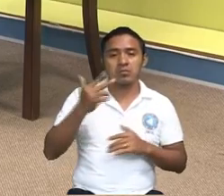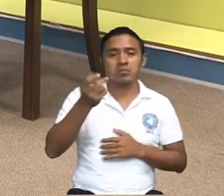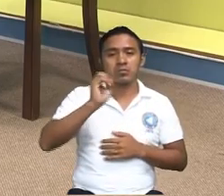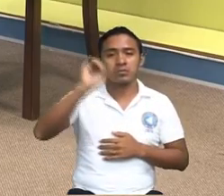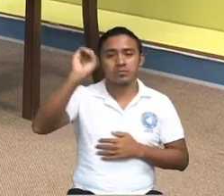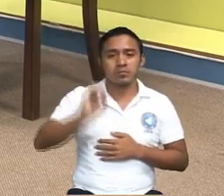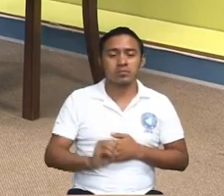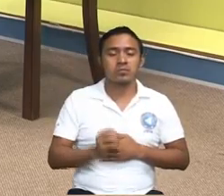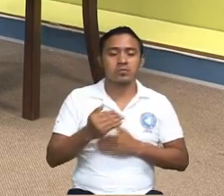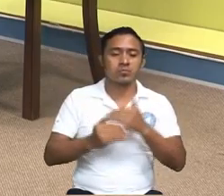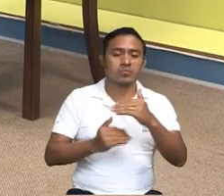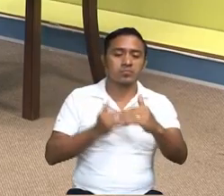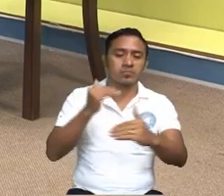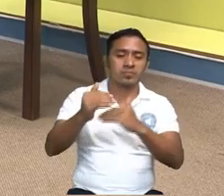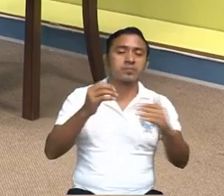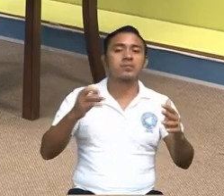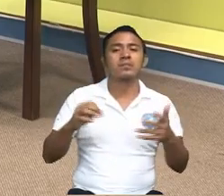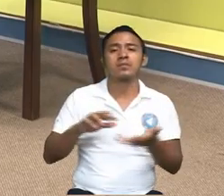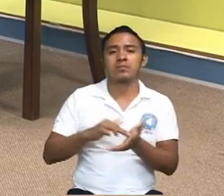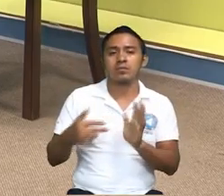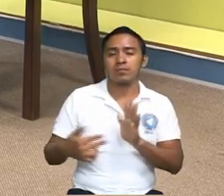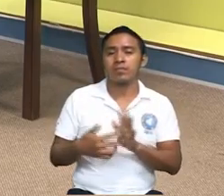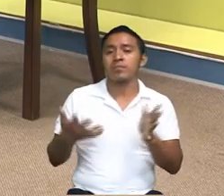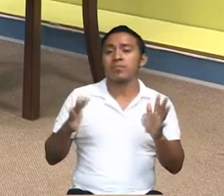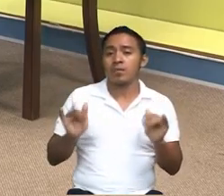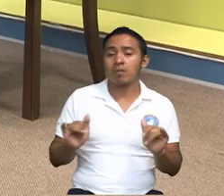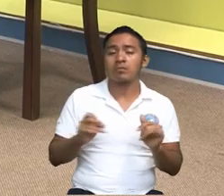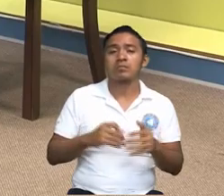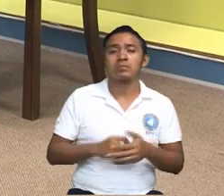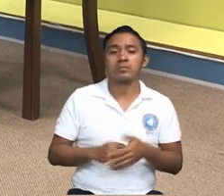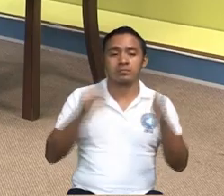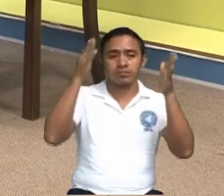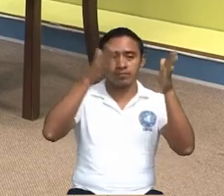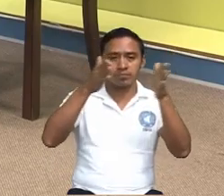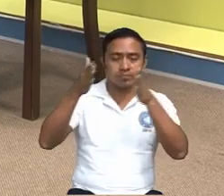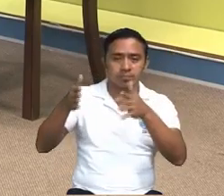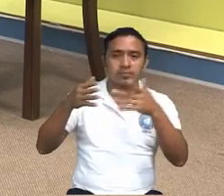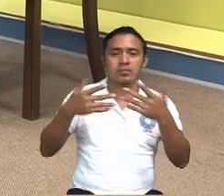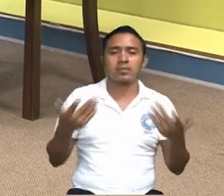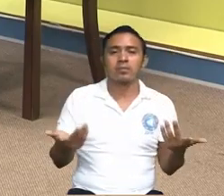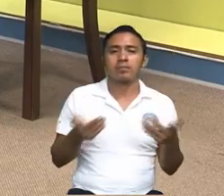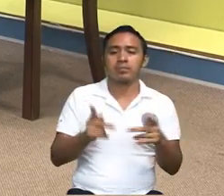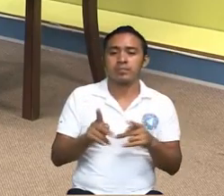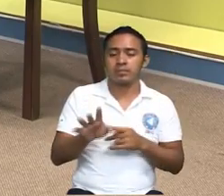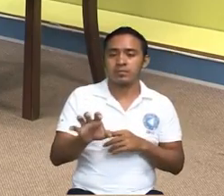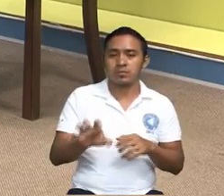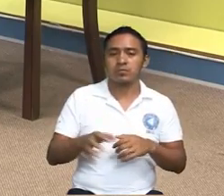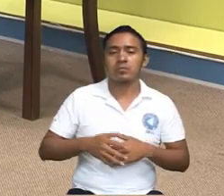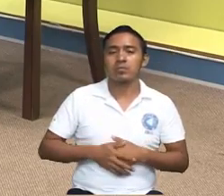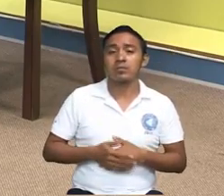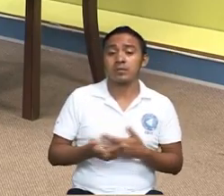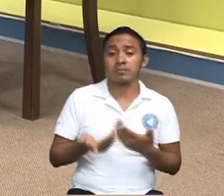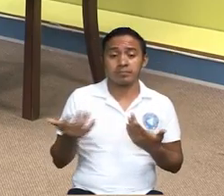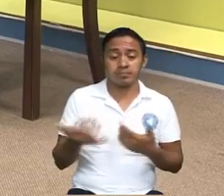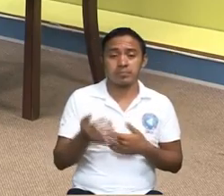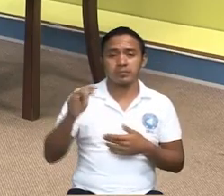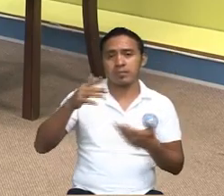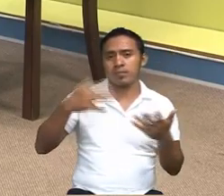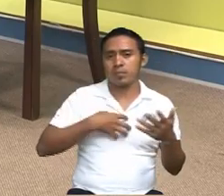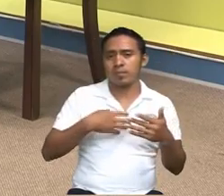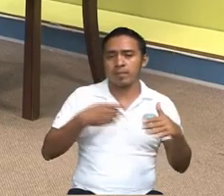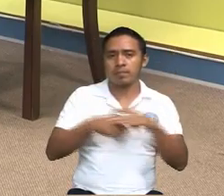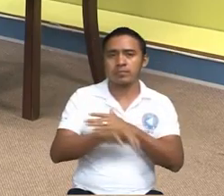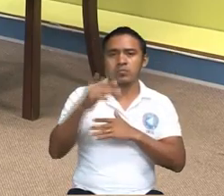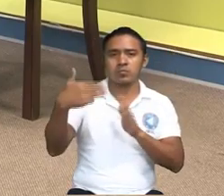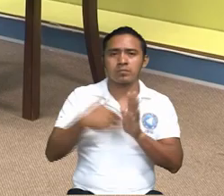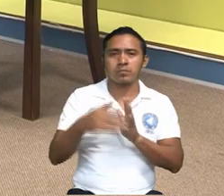avance. Ya esto es significativo, quiere decir que ya cubrimos la mayor parte de población canina, que nuestra meta era de